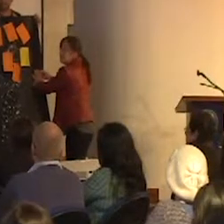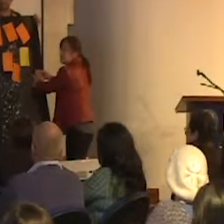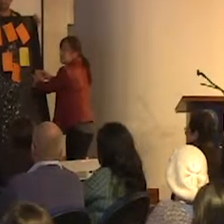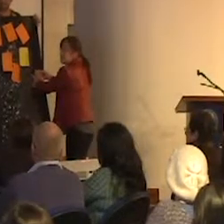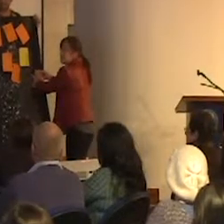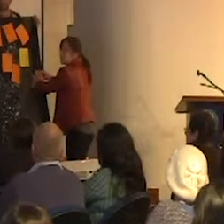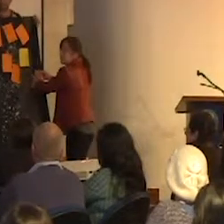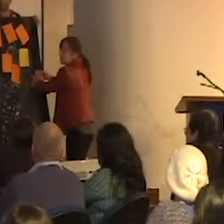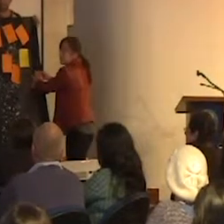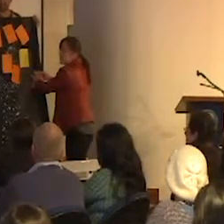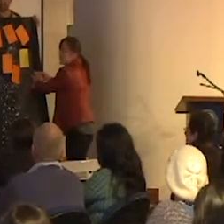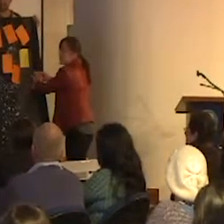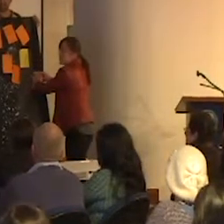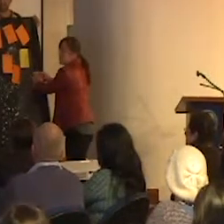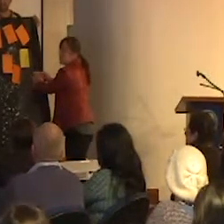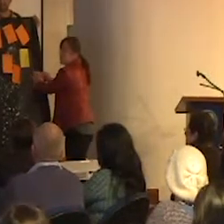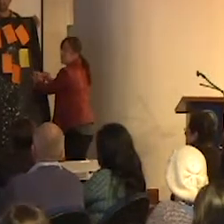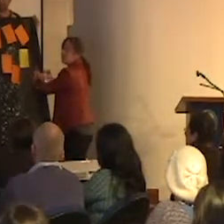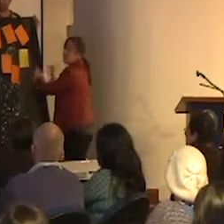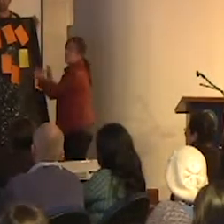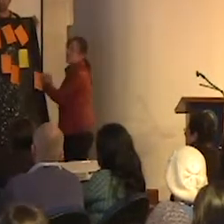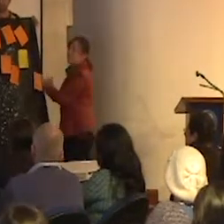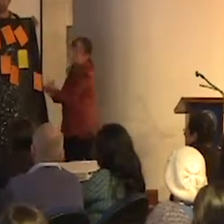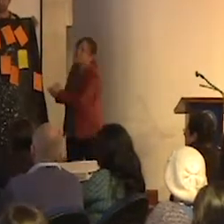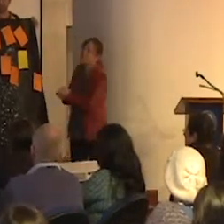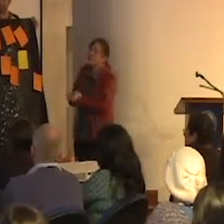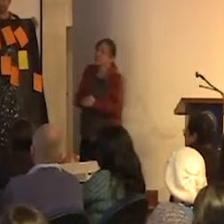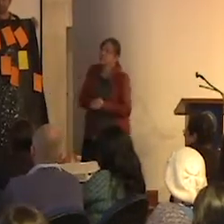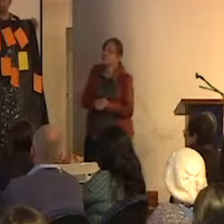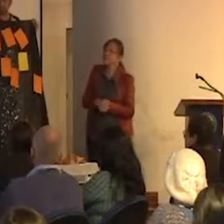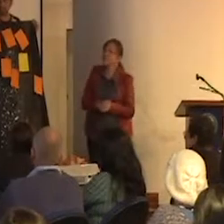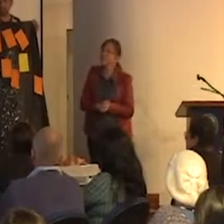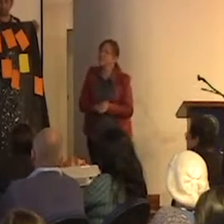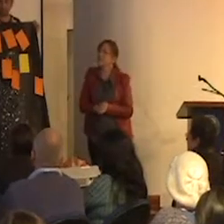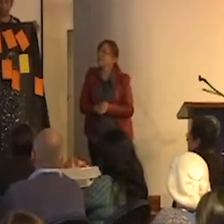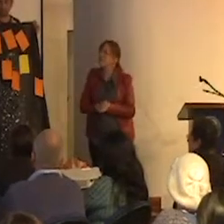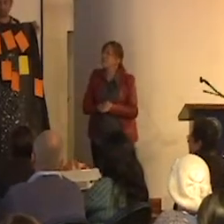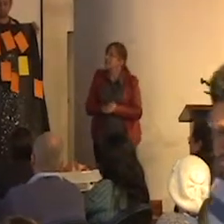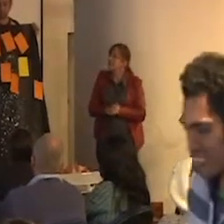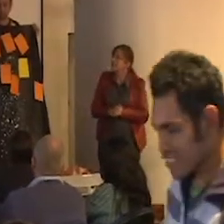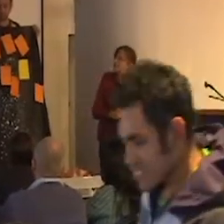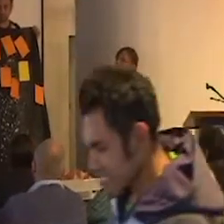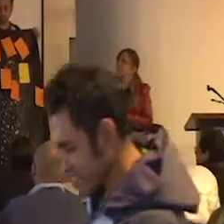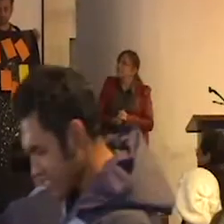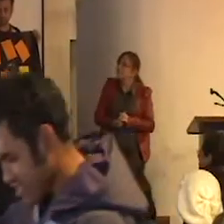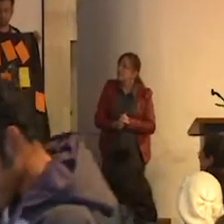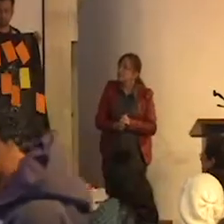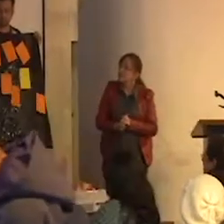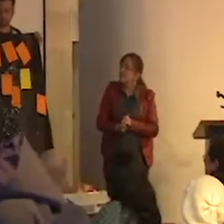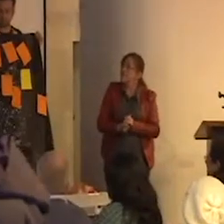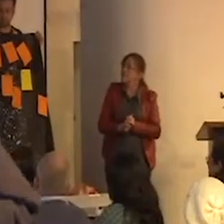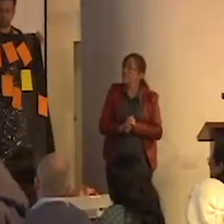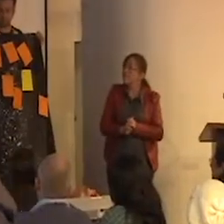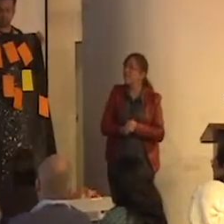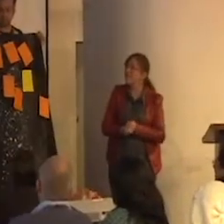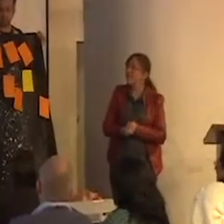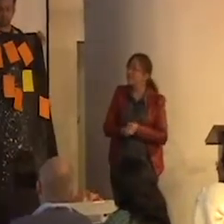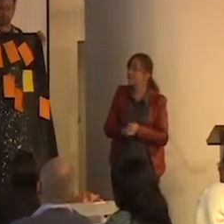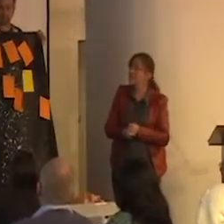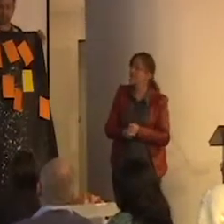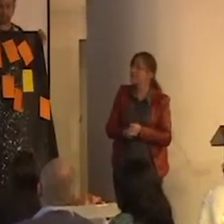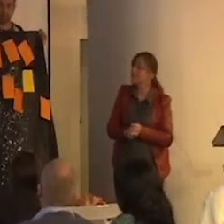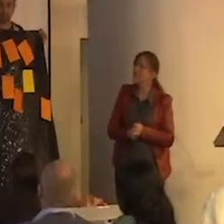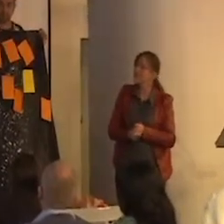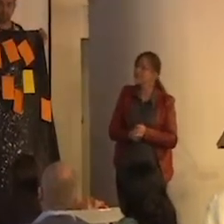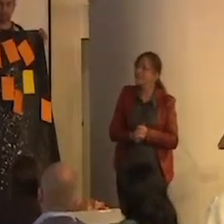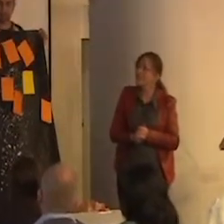señas. También estoy muy agradecido por, bueno, todo mi cuerpo, porque es Dios me lo ha dado. Y a pesar que tenga